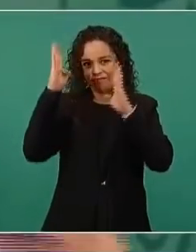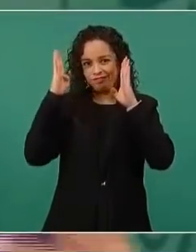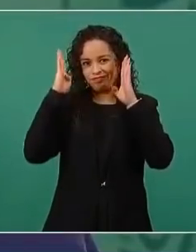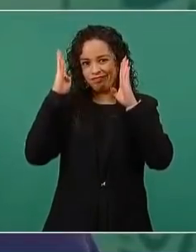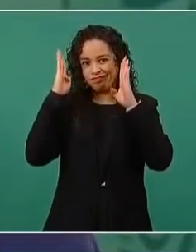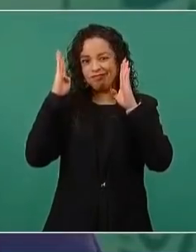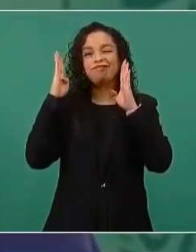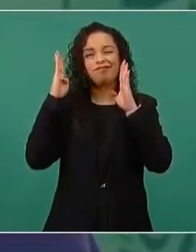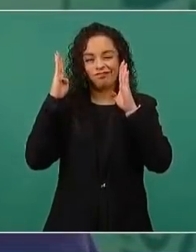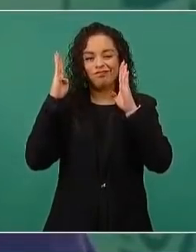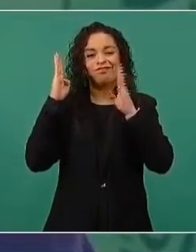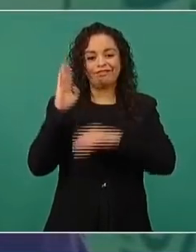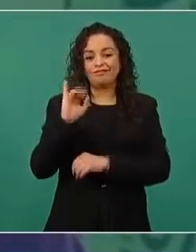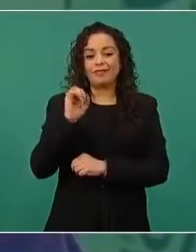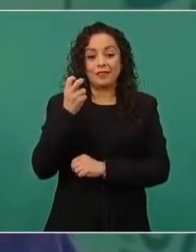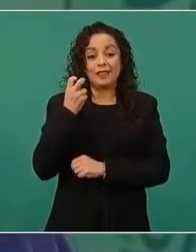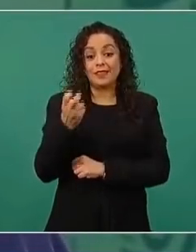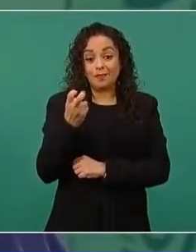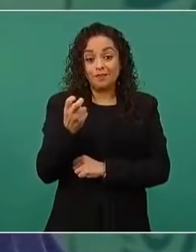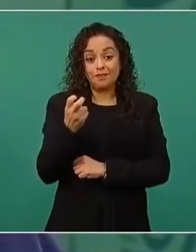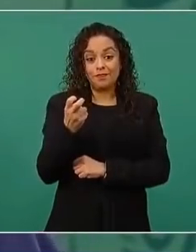tener